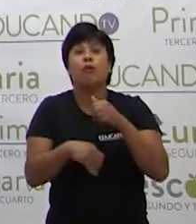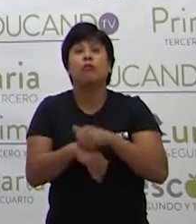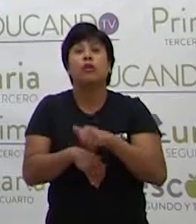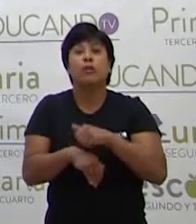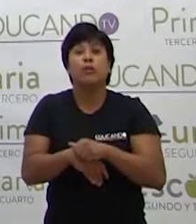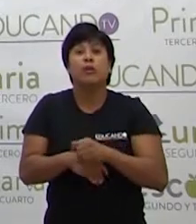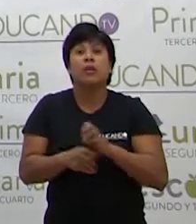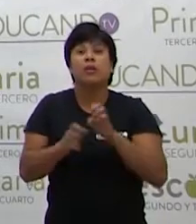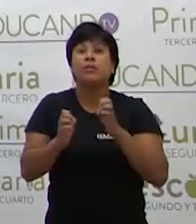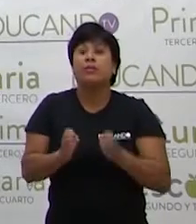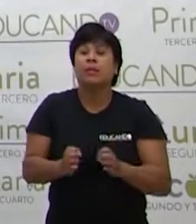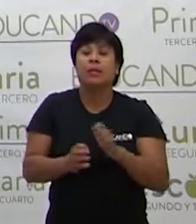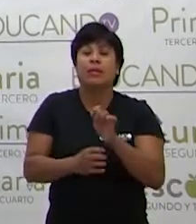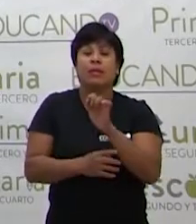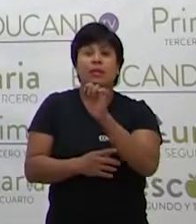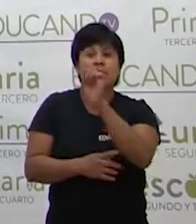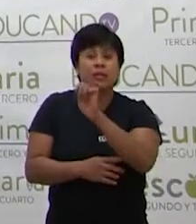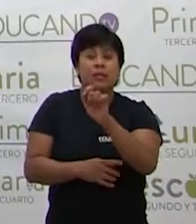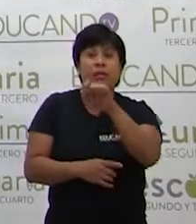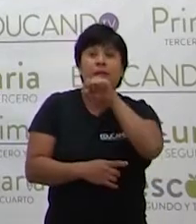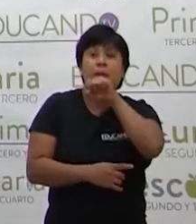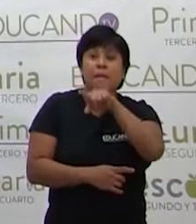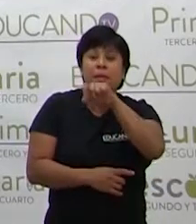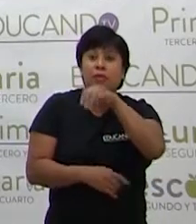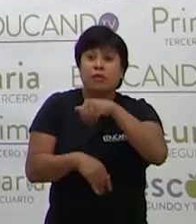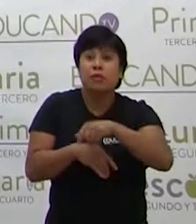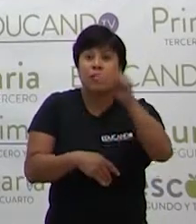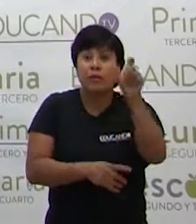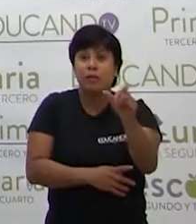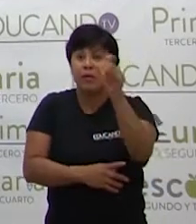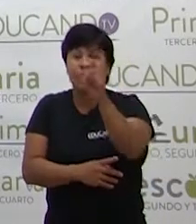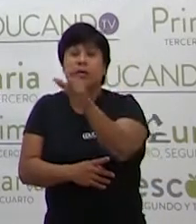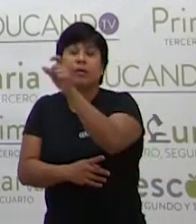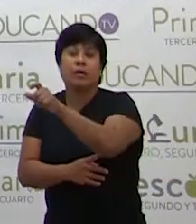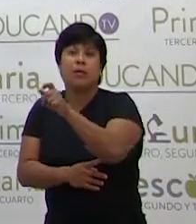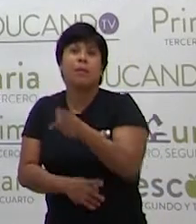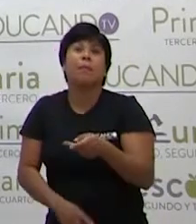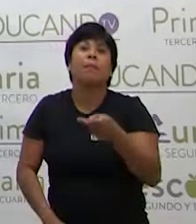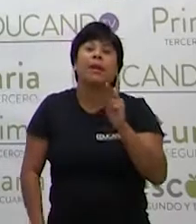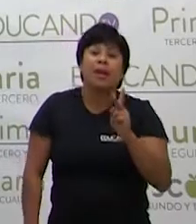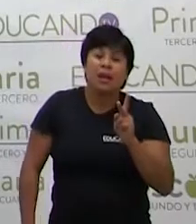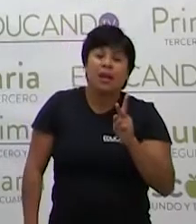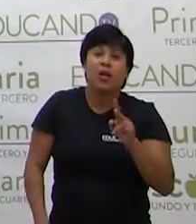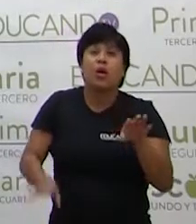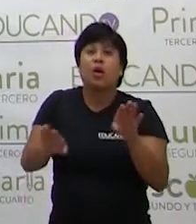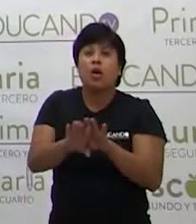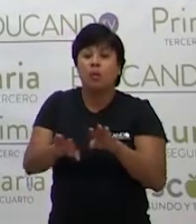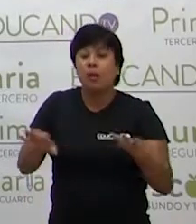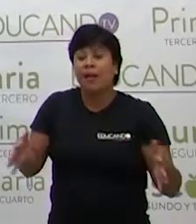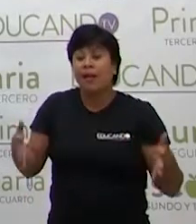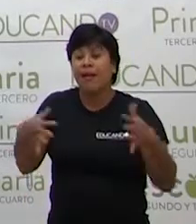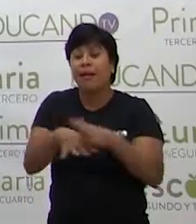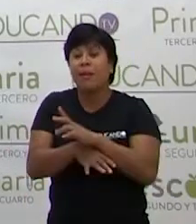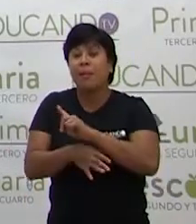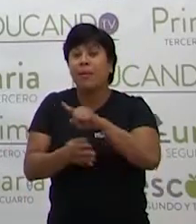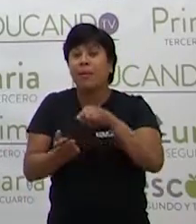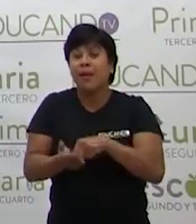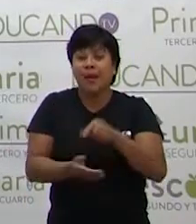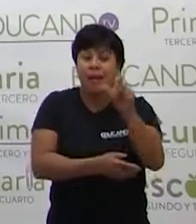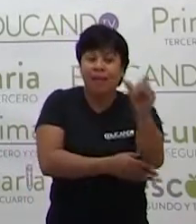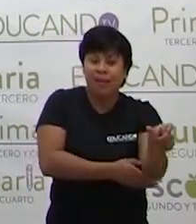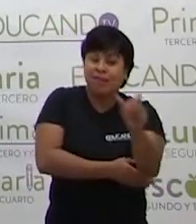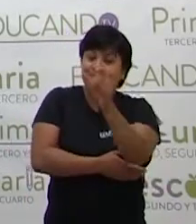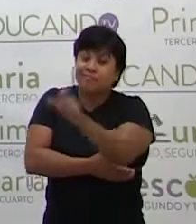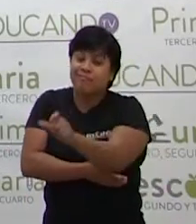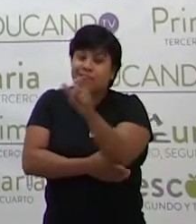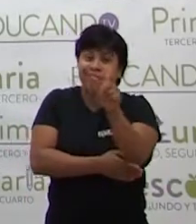números están escritos con las mismas cifras, pero como están ubicados en posición